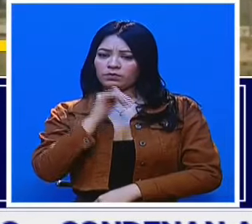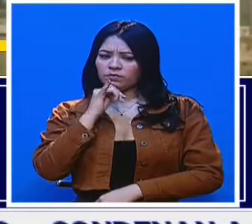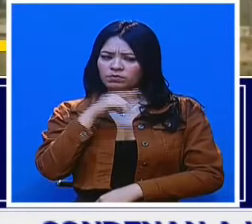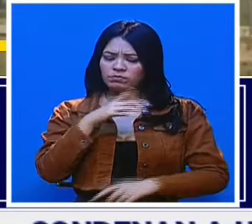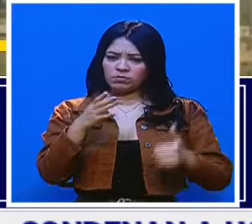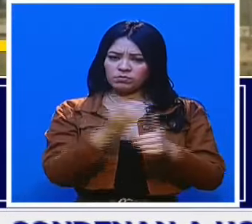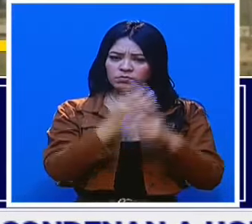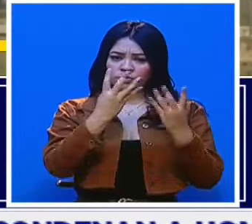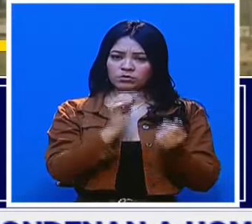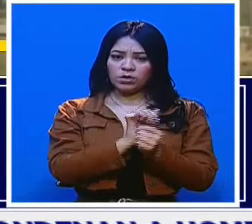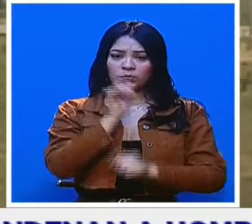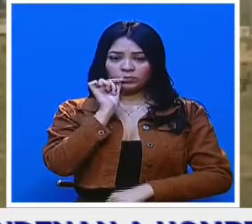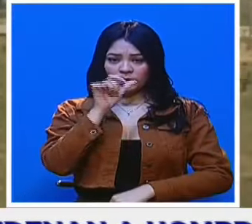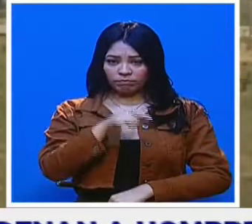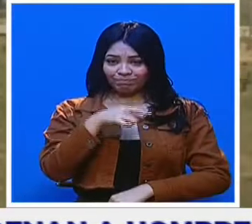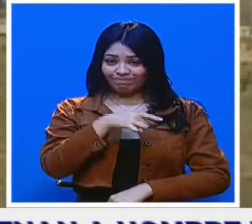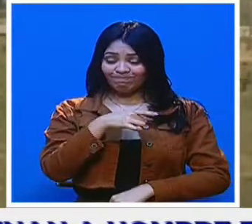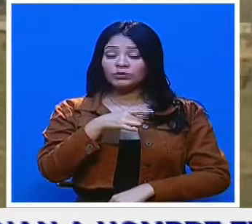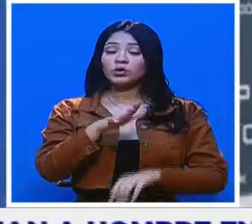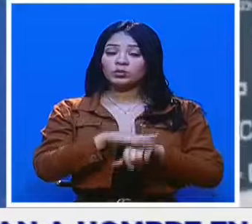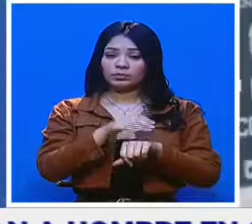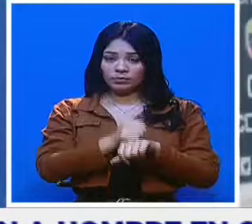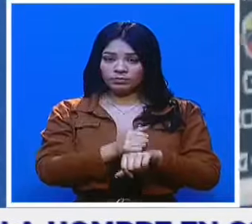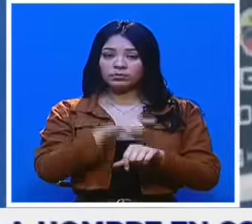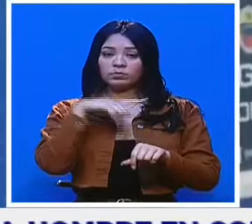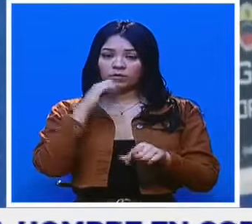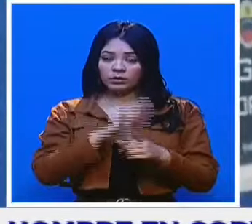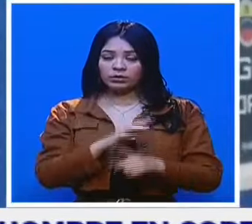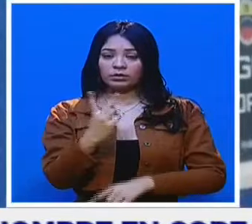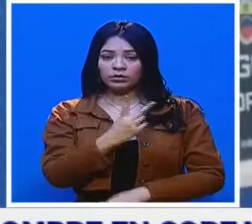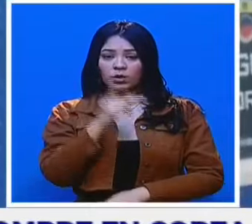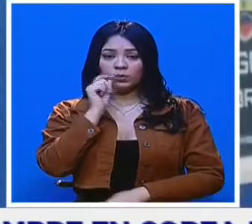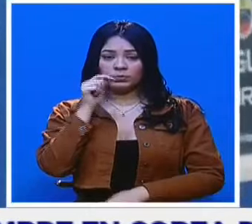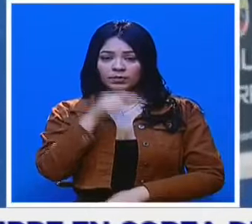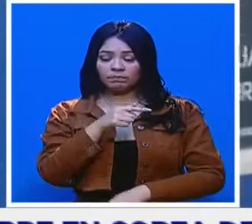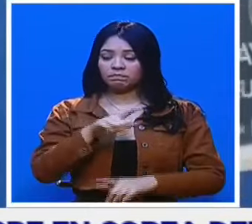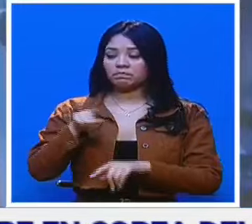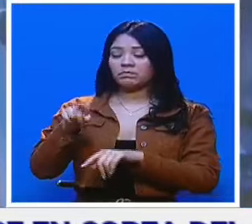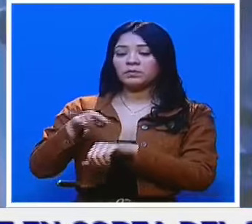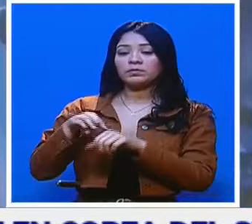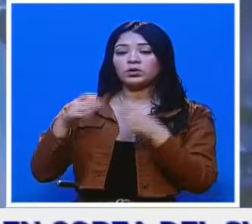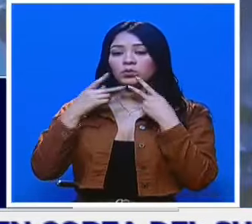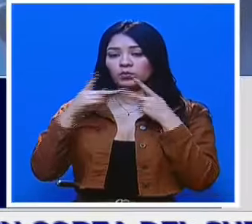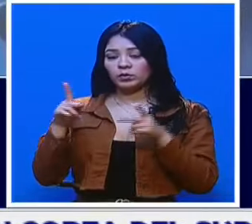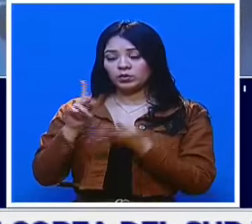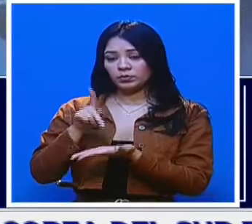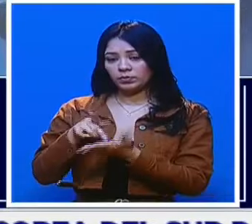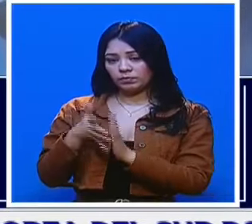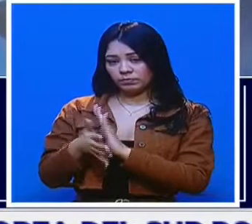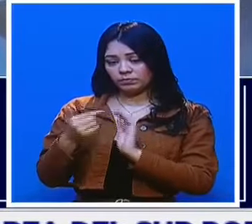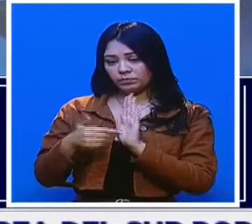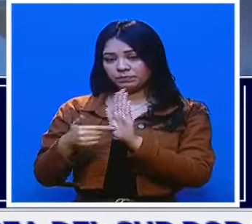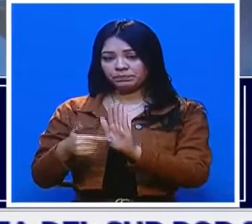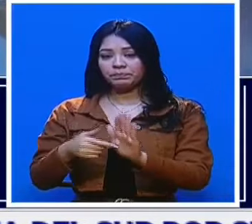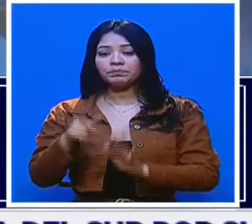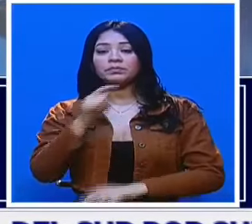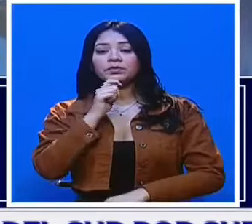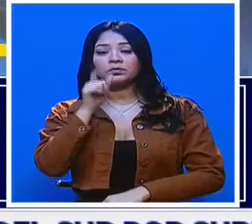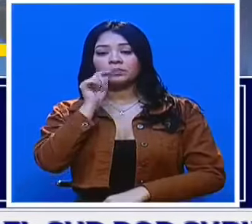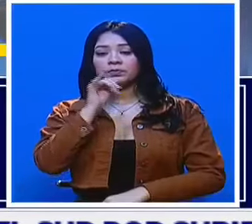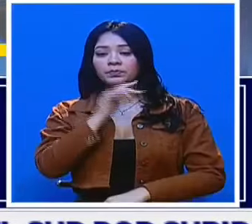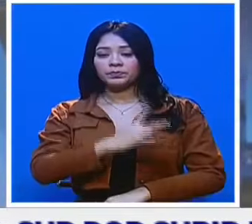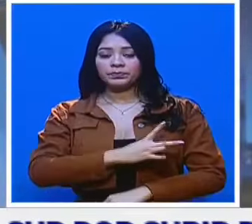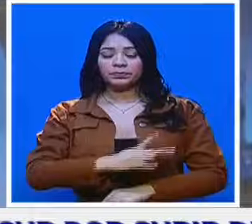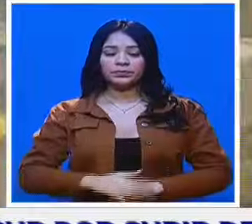captura del sujeto que le habría quitado la vida a los hombres el caso quedó a la orden del Ministerio Público enderson Pérez noticias